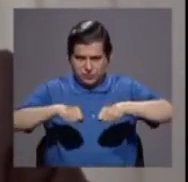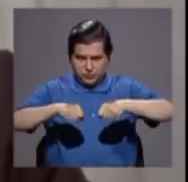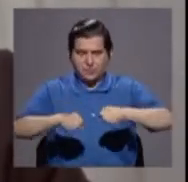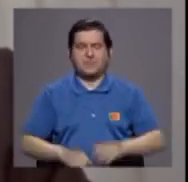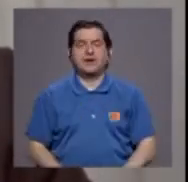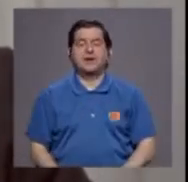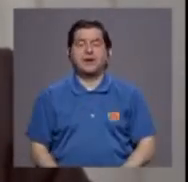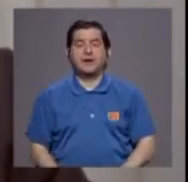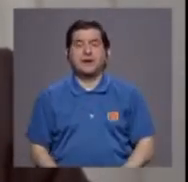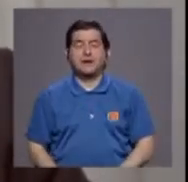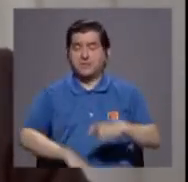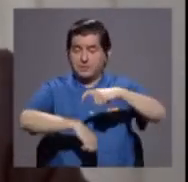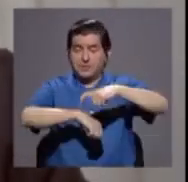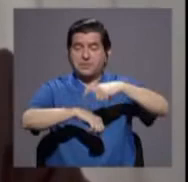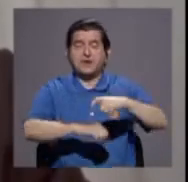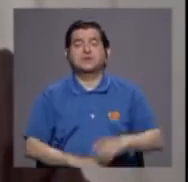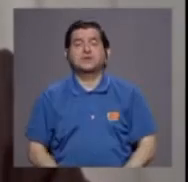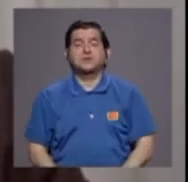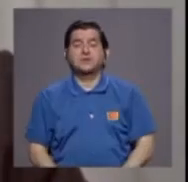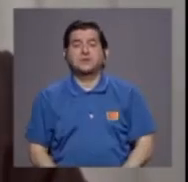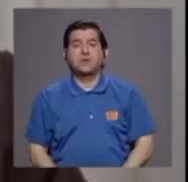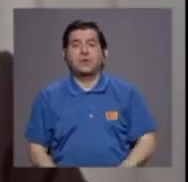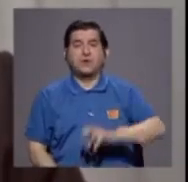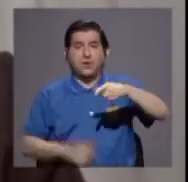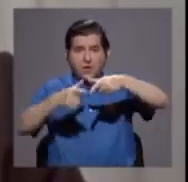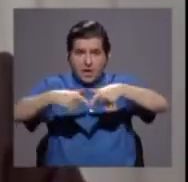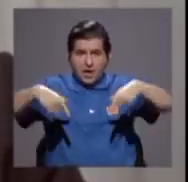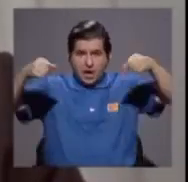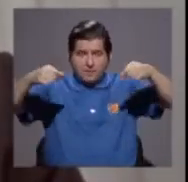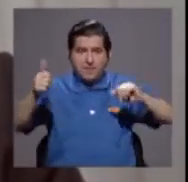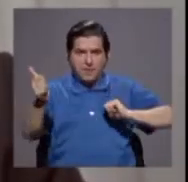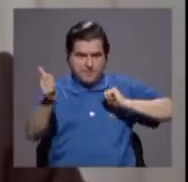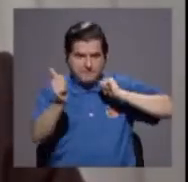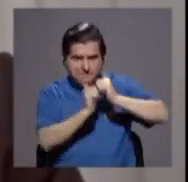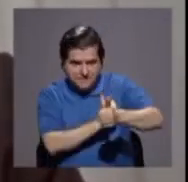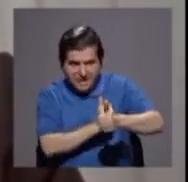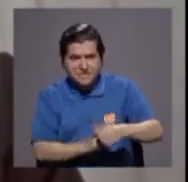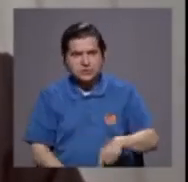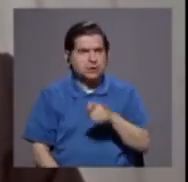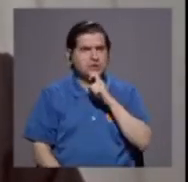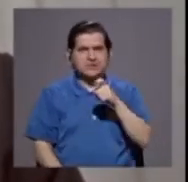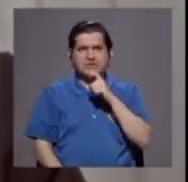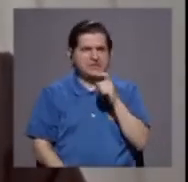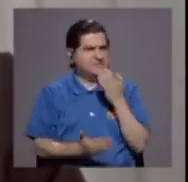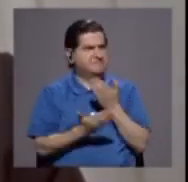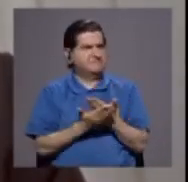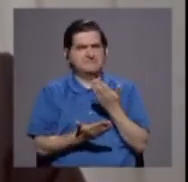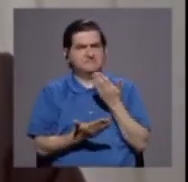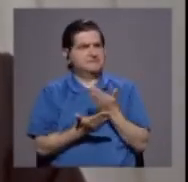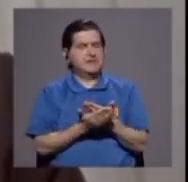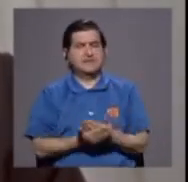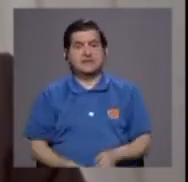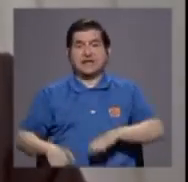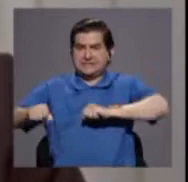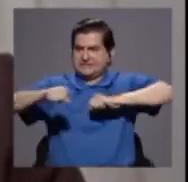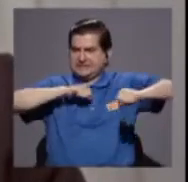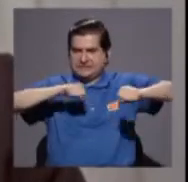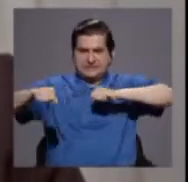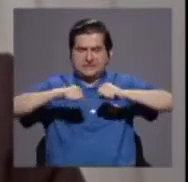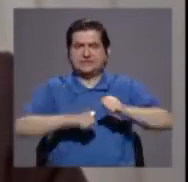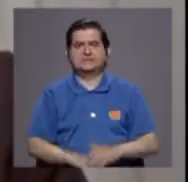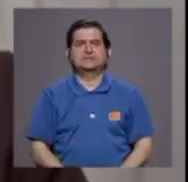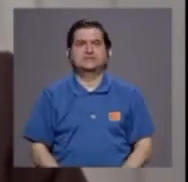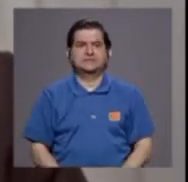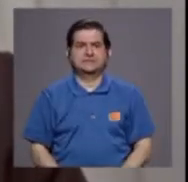Japón acababa de pasar por una difícil prueba con el terremoto de